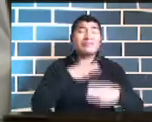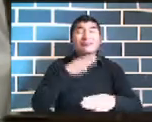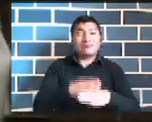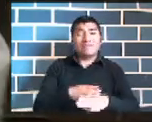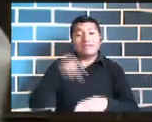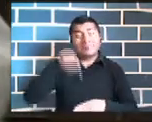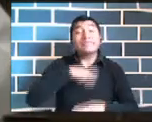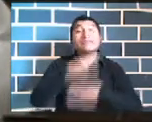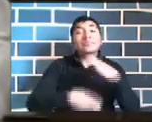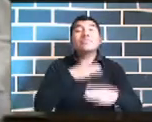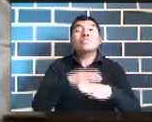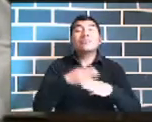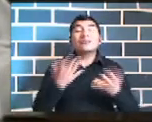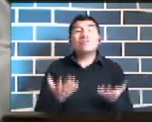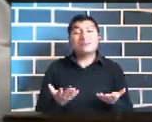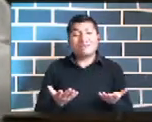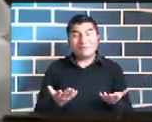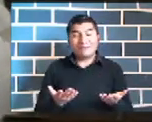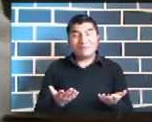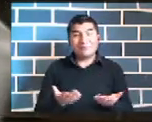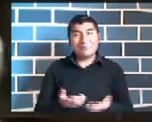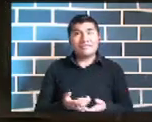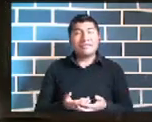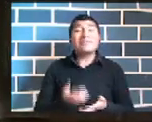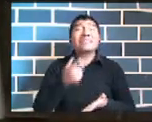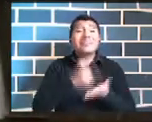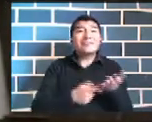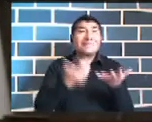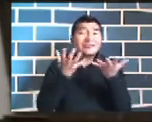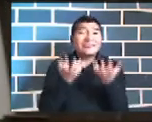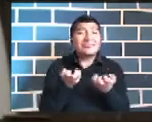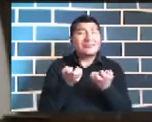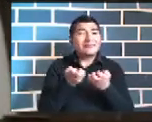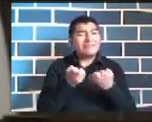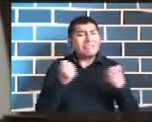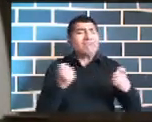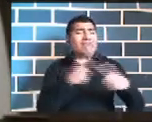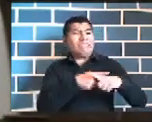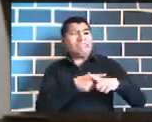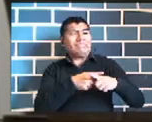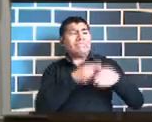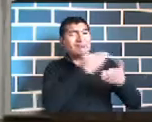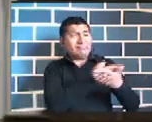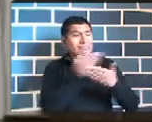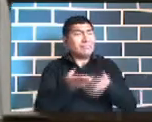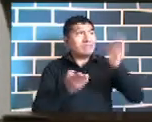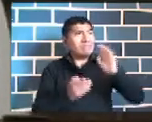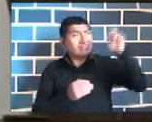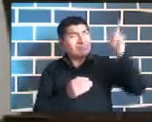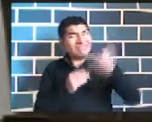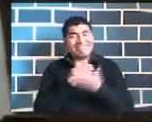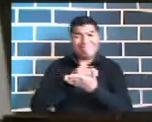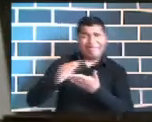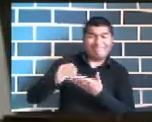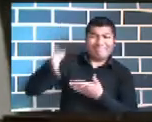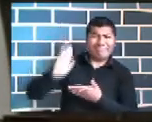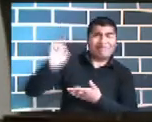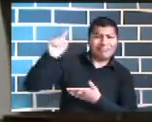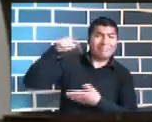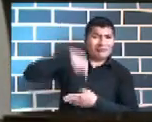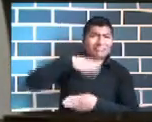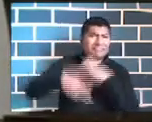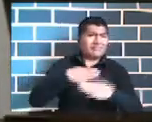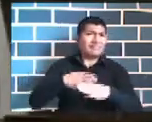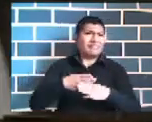En este mundo que, queriéndose oponer al plan de Dios, quiere expulsar a Dios de este